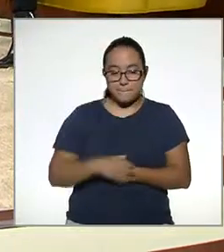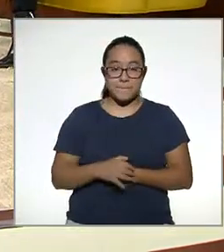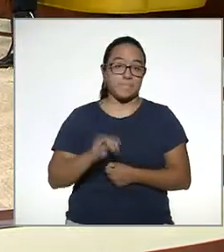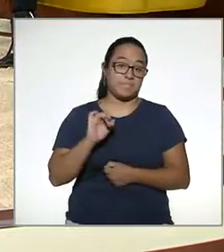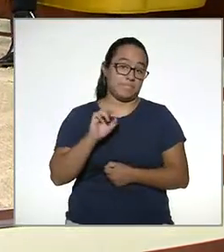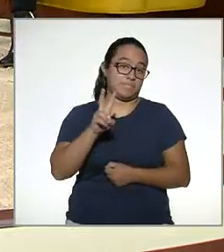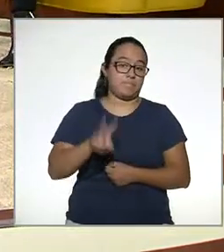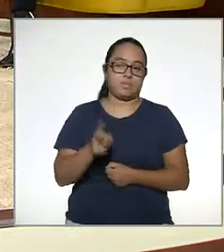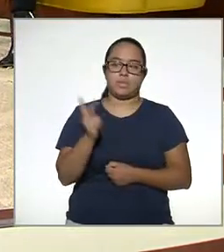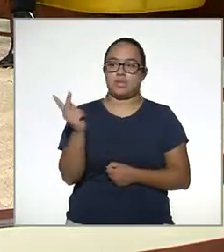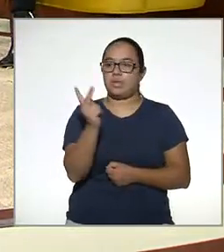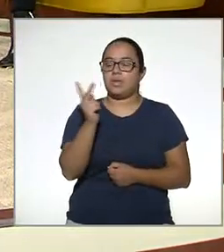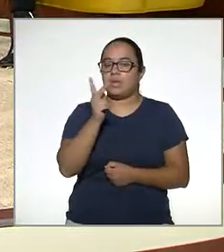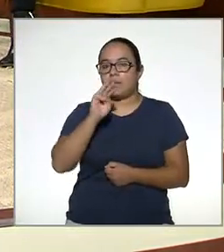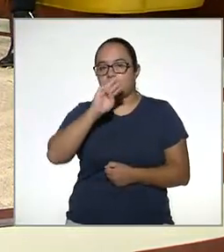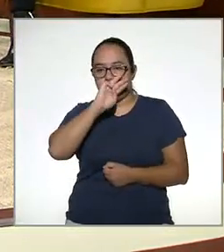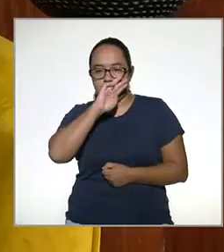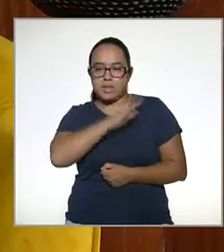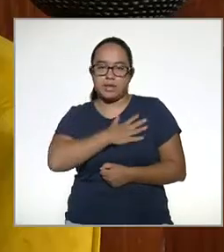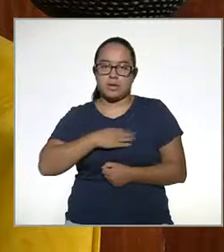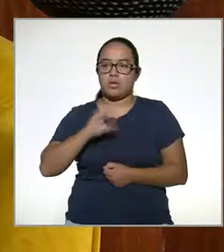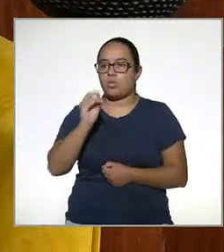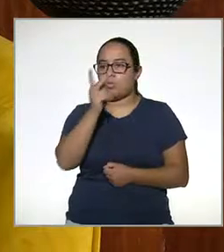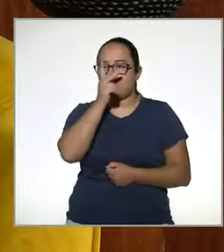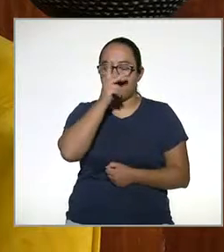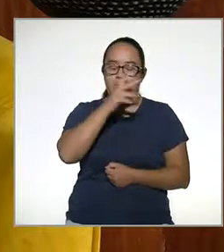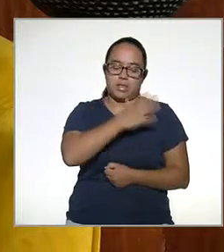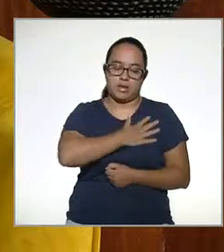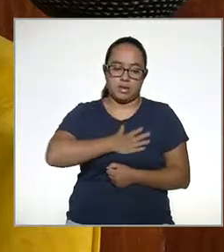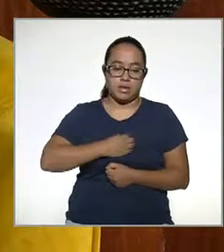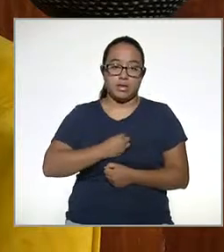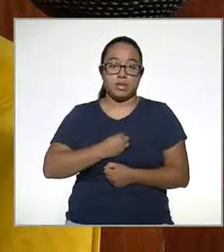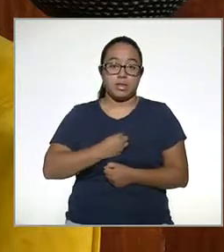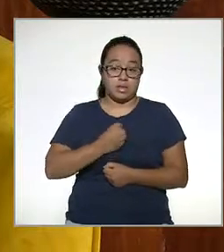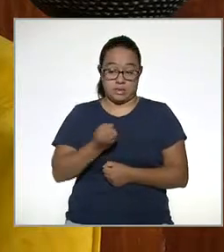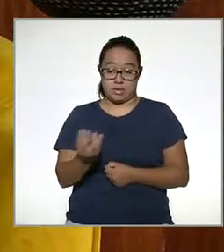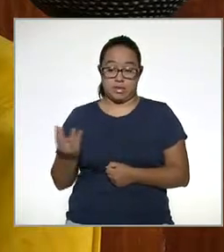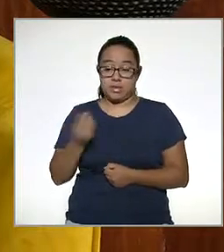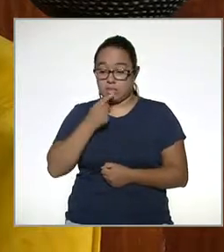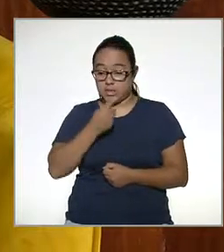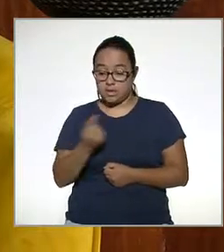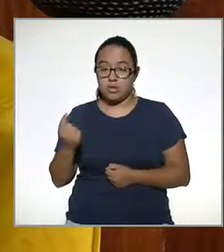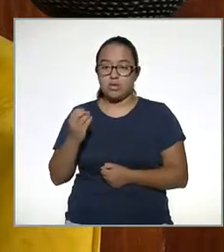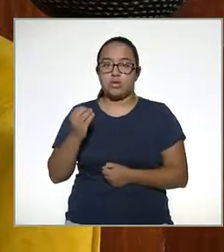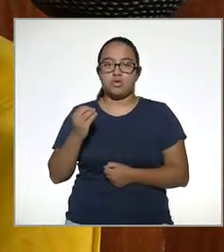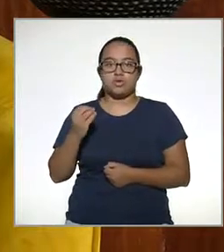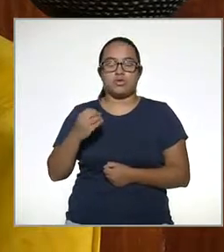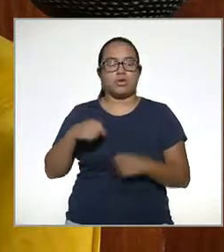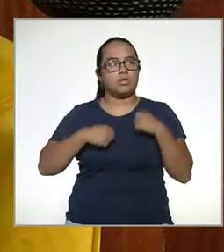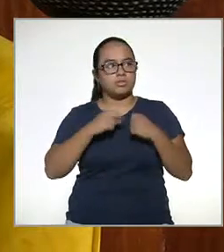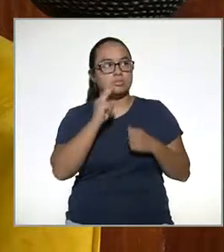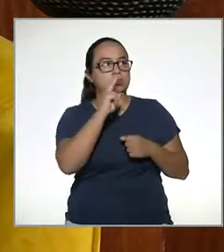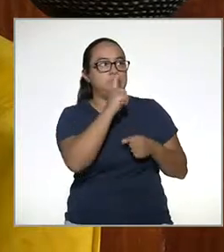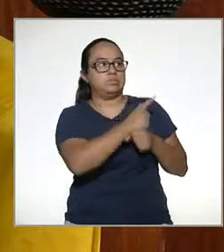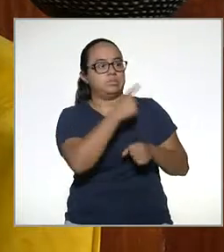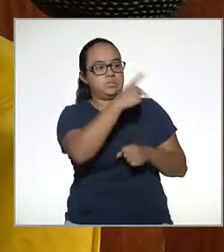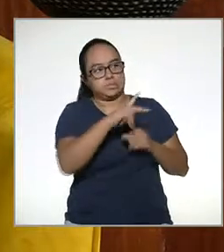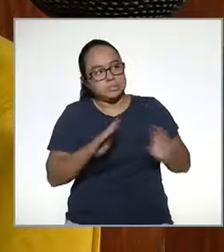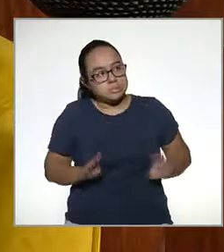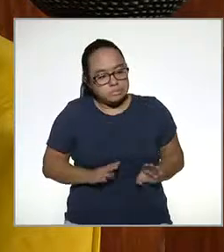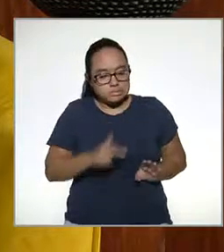relación entre madre e hijo o padre e hijo, ¿no? Donde los chicos también hacen una lectura de los papás también, ¿no? Entonces